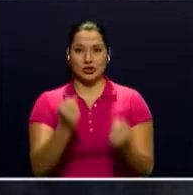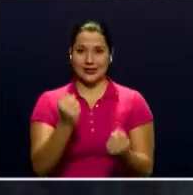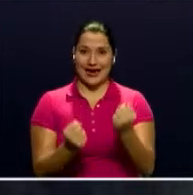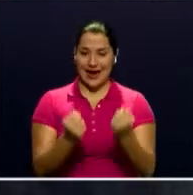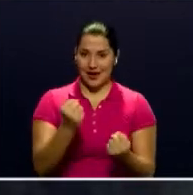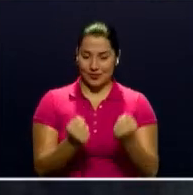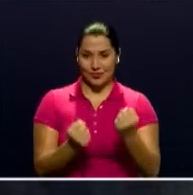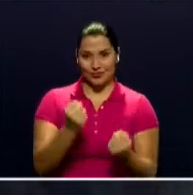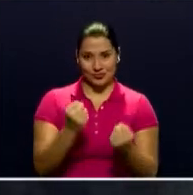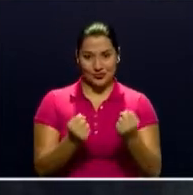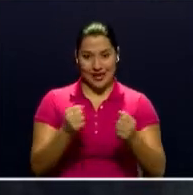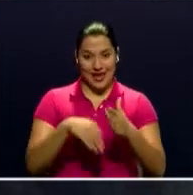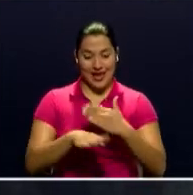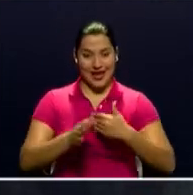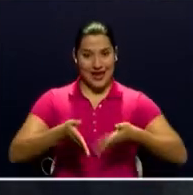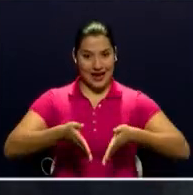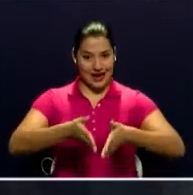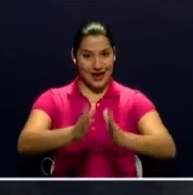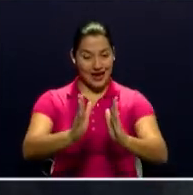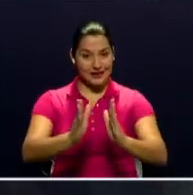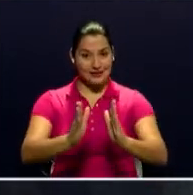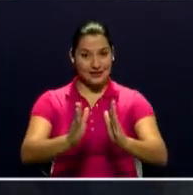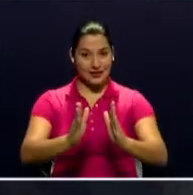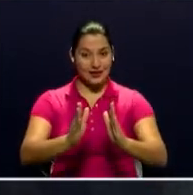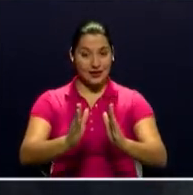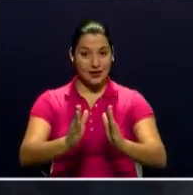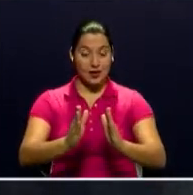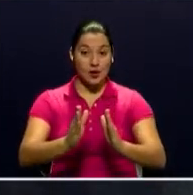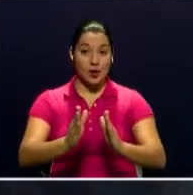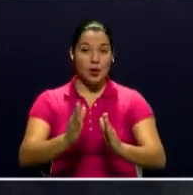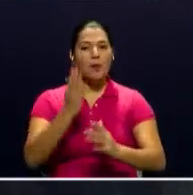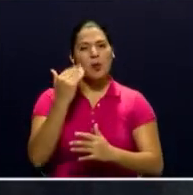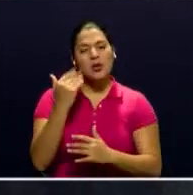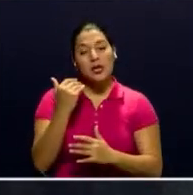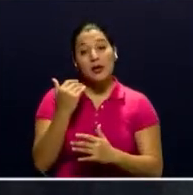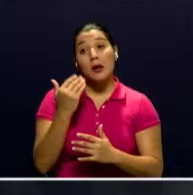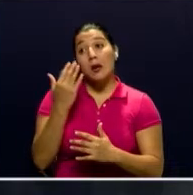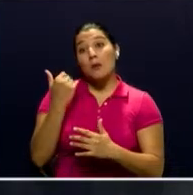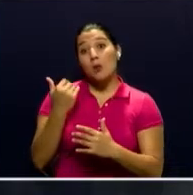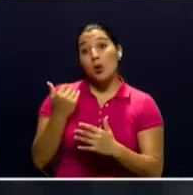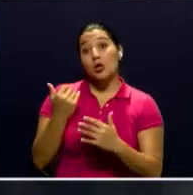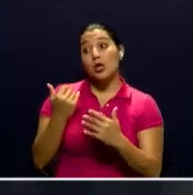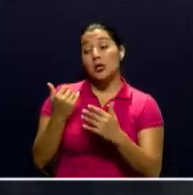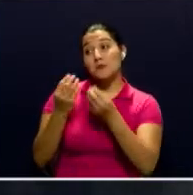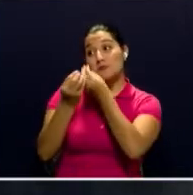la circulación vial a partir de los llamados